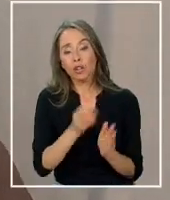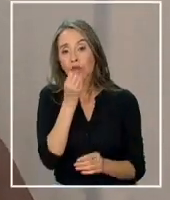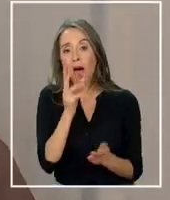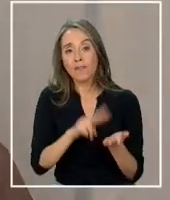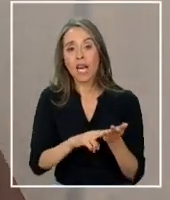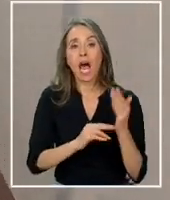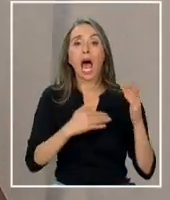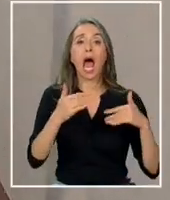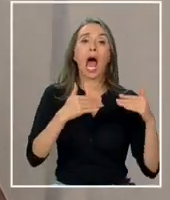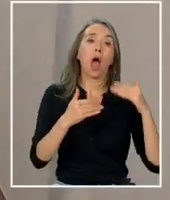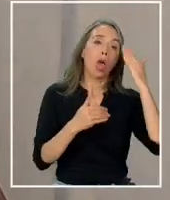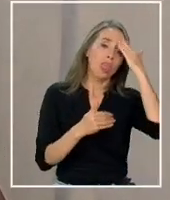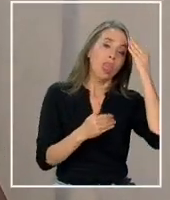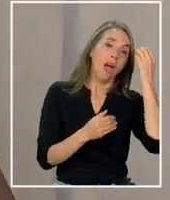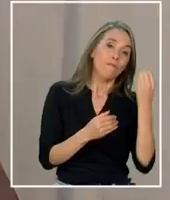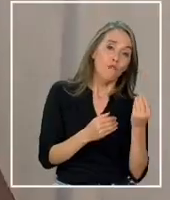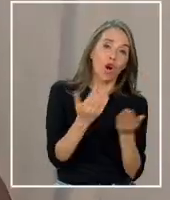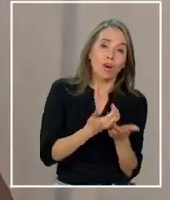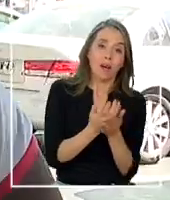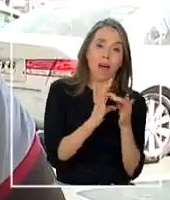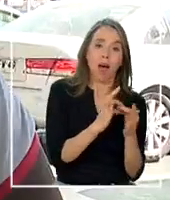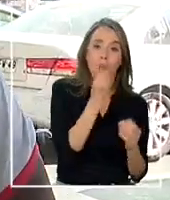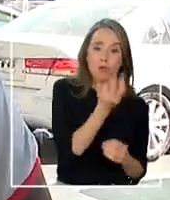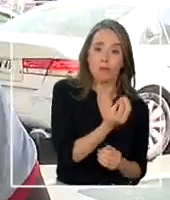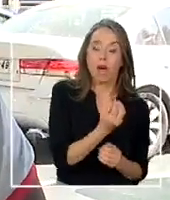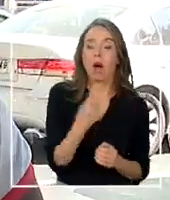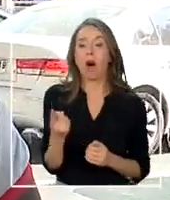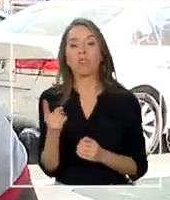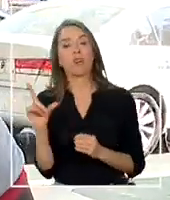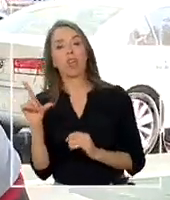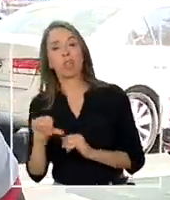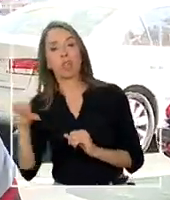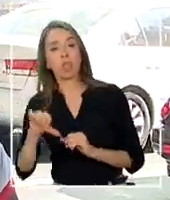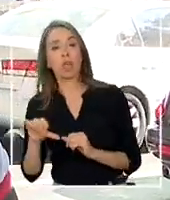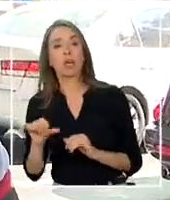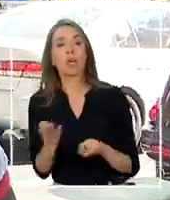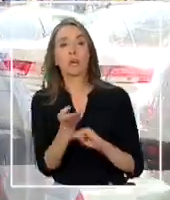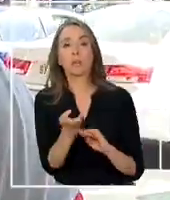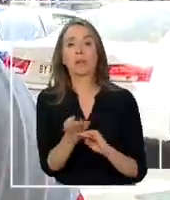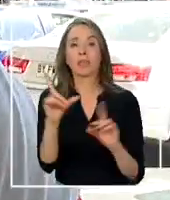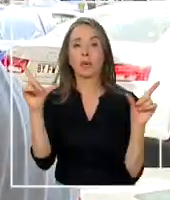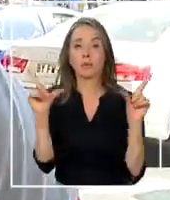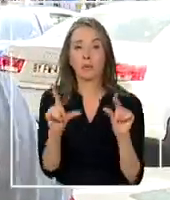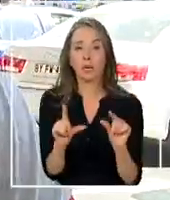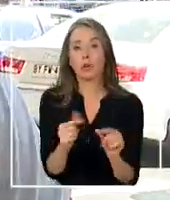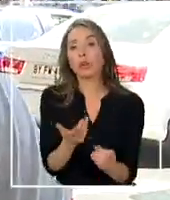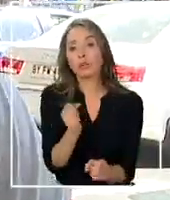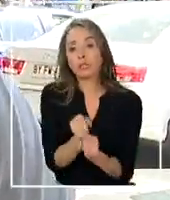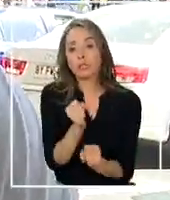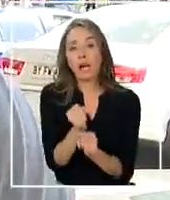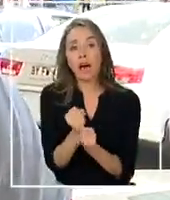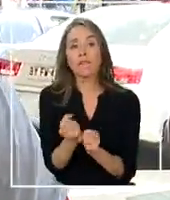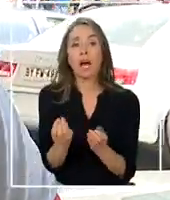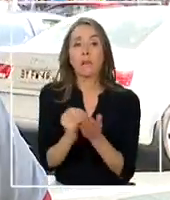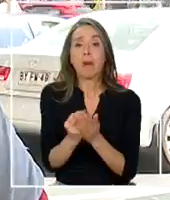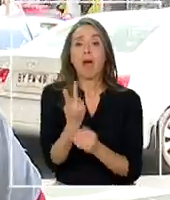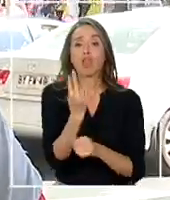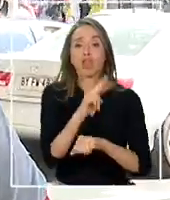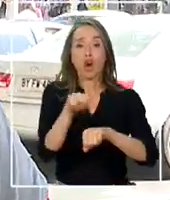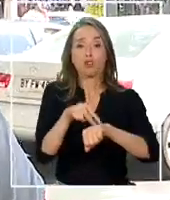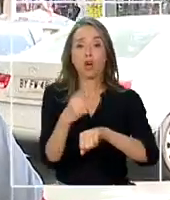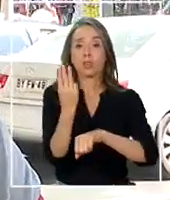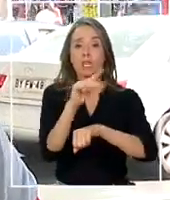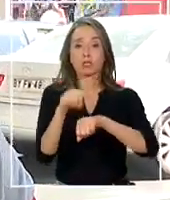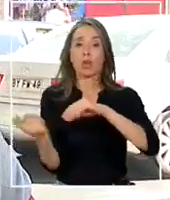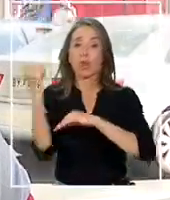hay días que son buenos, otros días que son malos, todo depende. Pues. Están solando un poco los pedidos y eso, pero hay que trabajar 12, 13 horas al día,